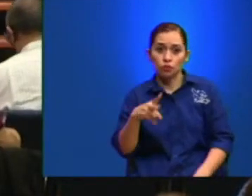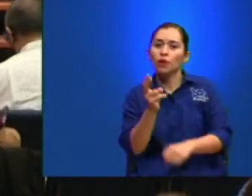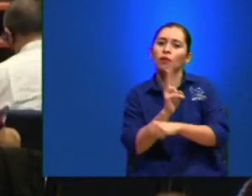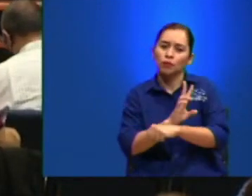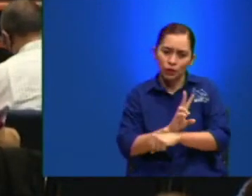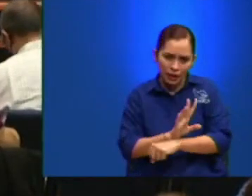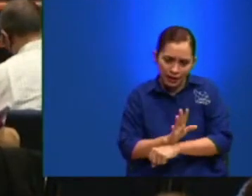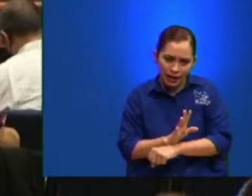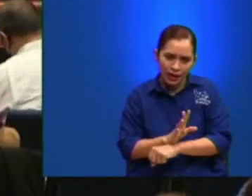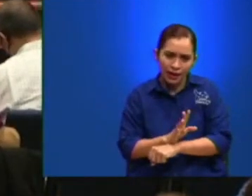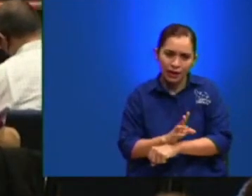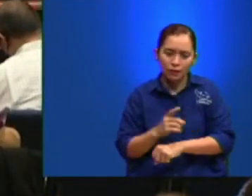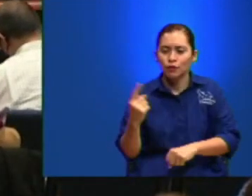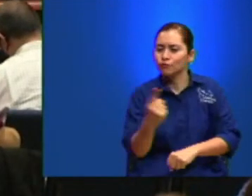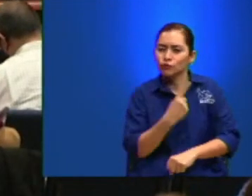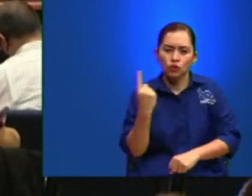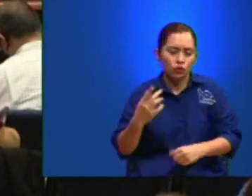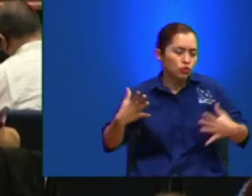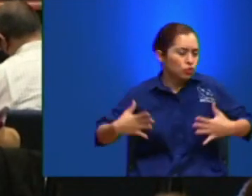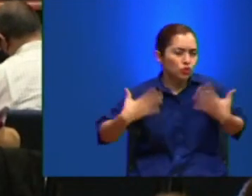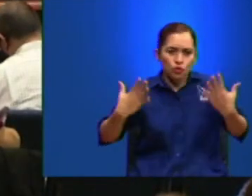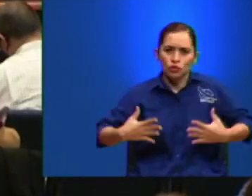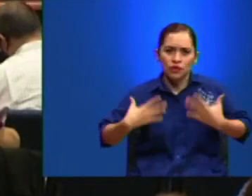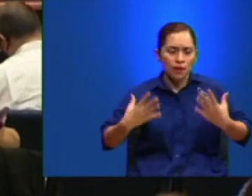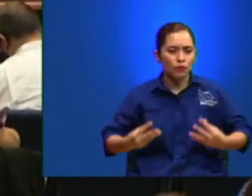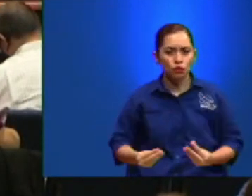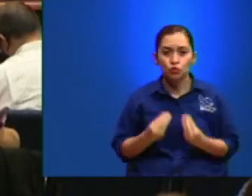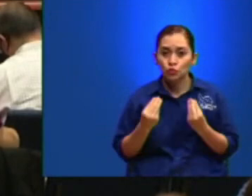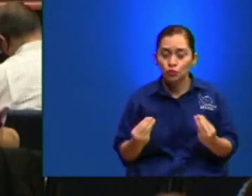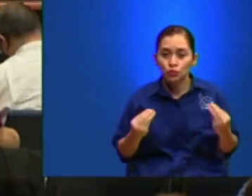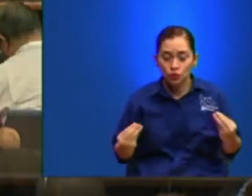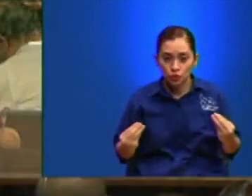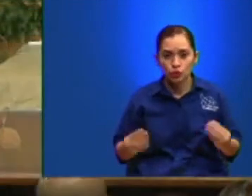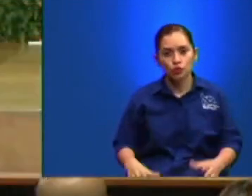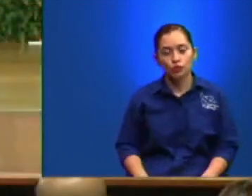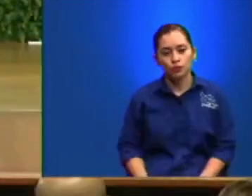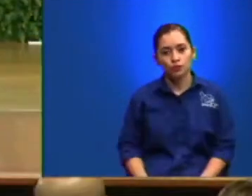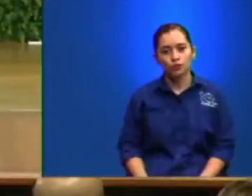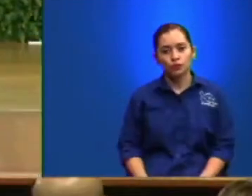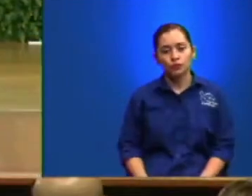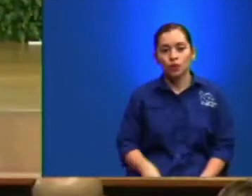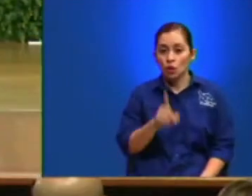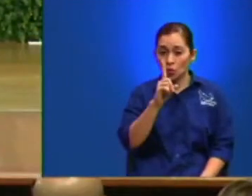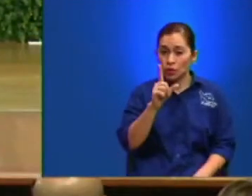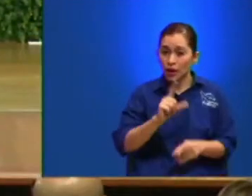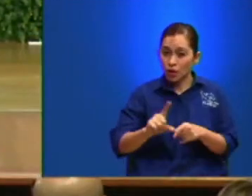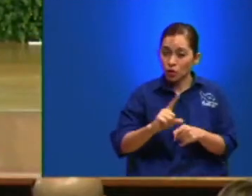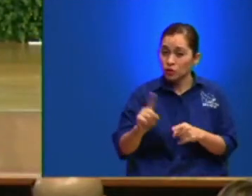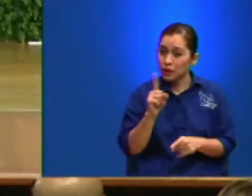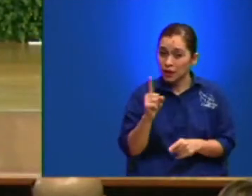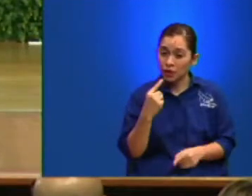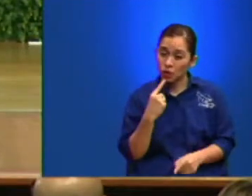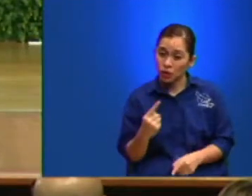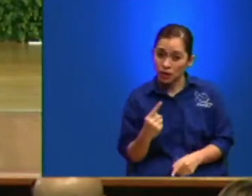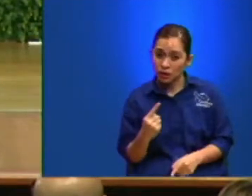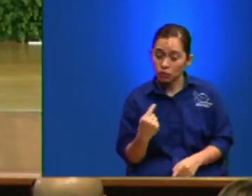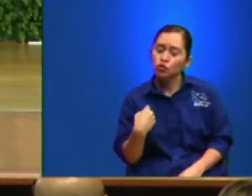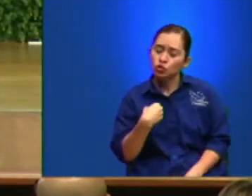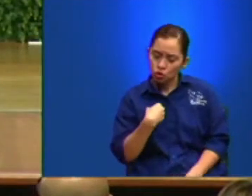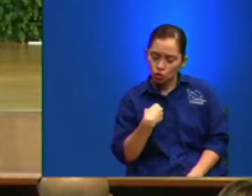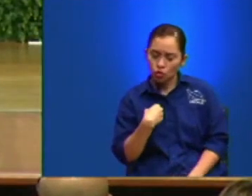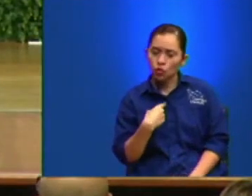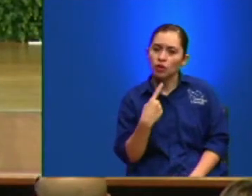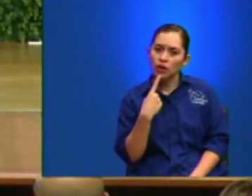muchísimo yo me gusta muchísimo una de las cosas que no dijimos y que yo sólo voy a decir sin afirmar nada sin